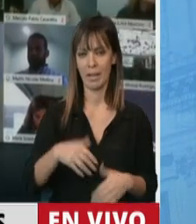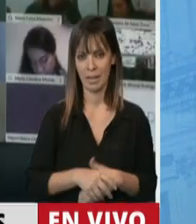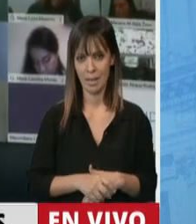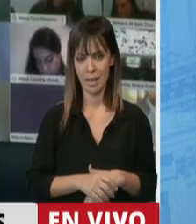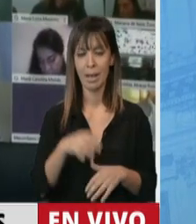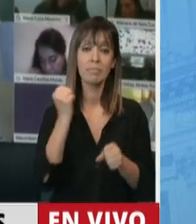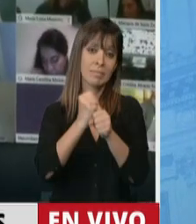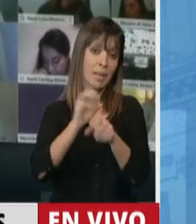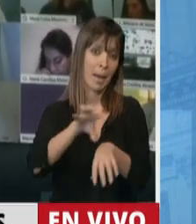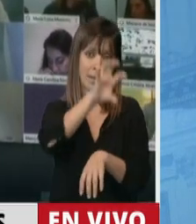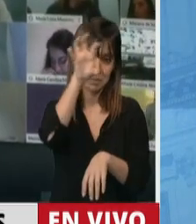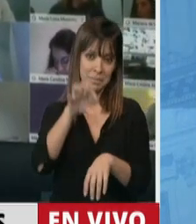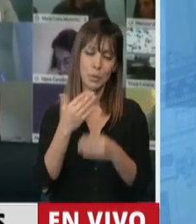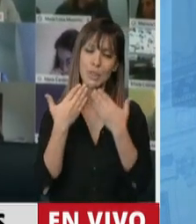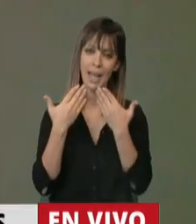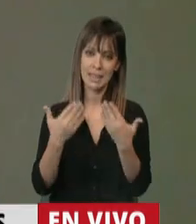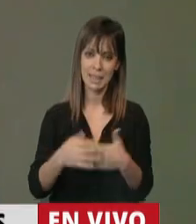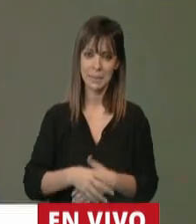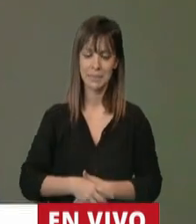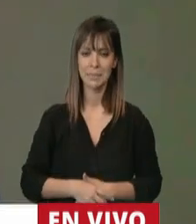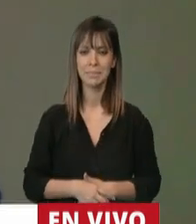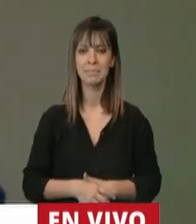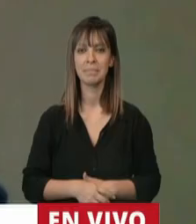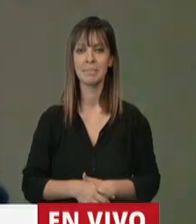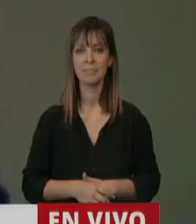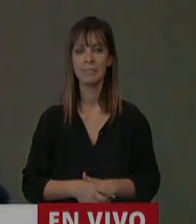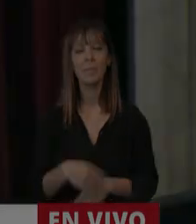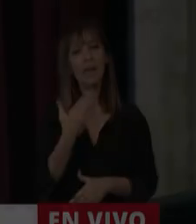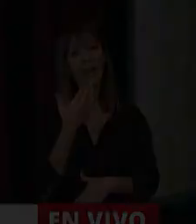trabajan en el interior del país. Muchas gracias. Gracias, diputado.